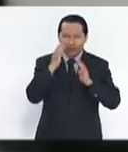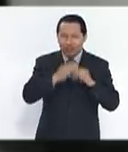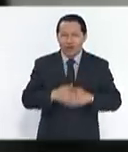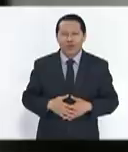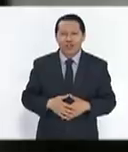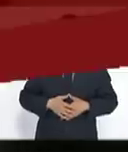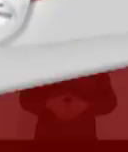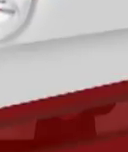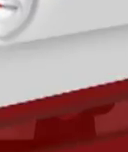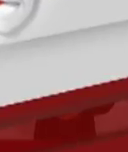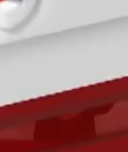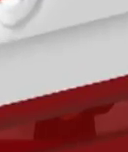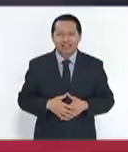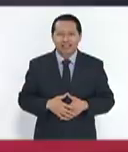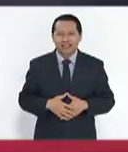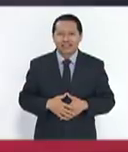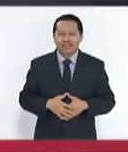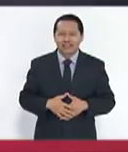museo.